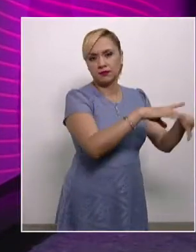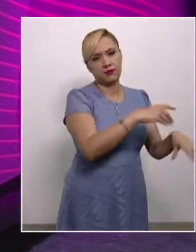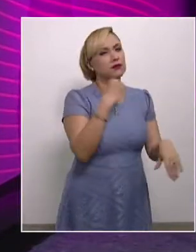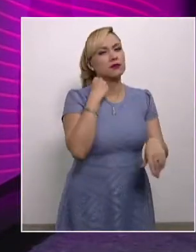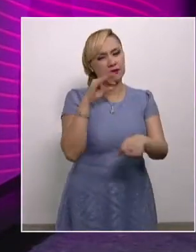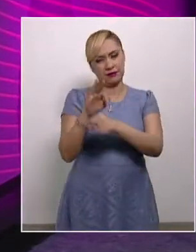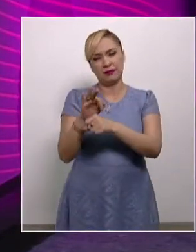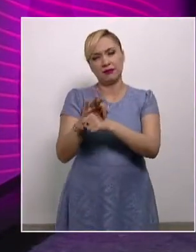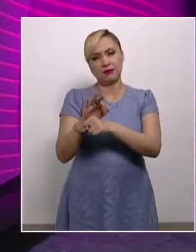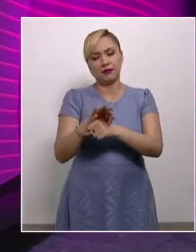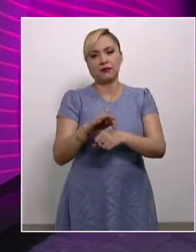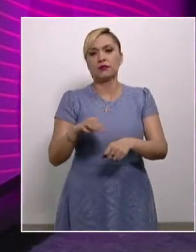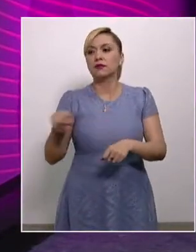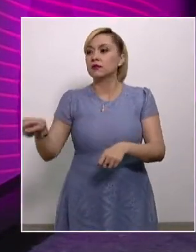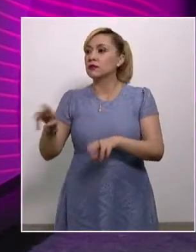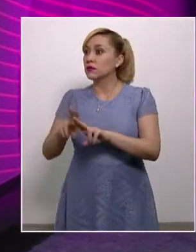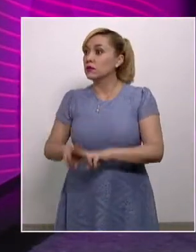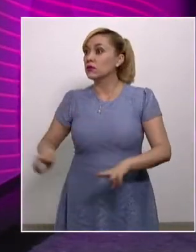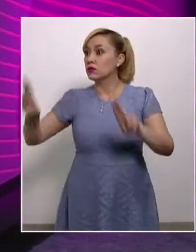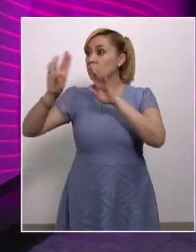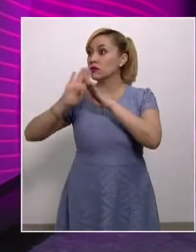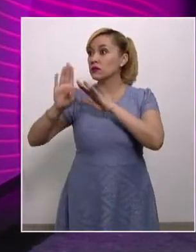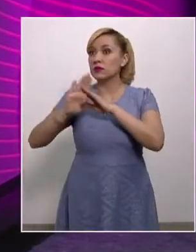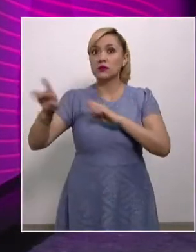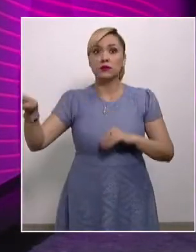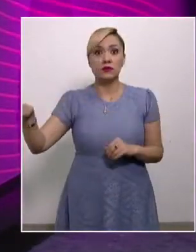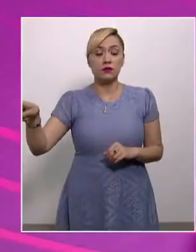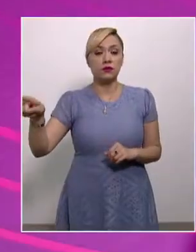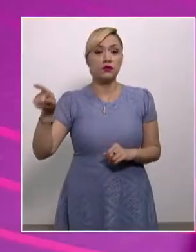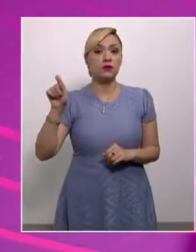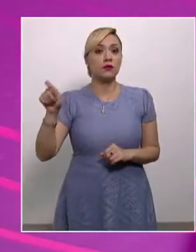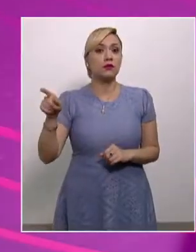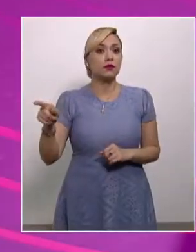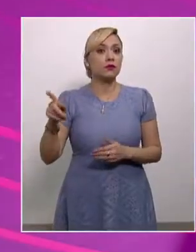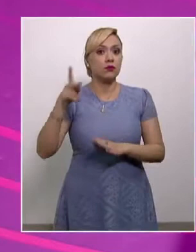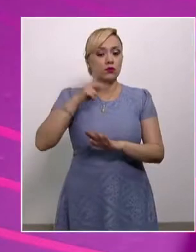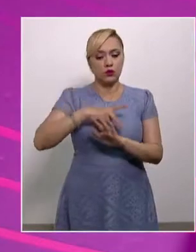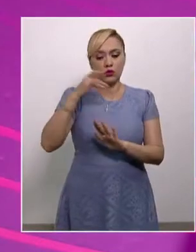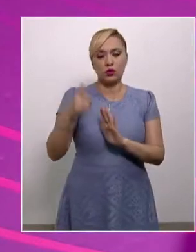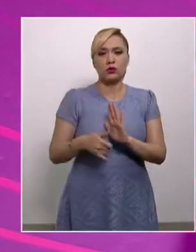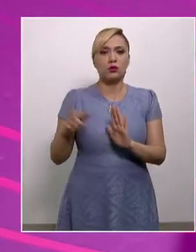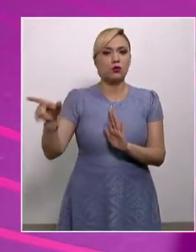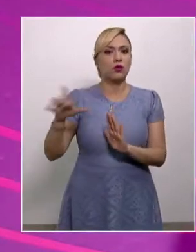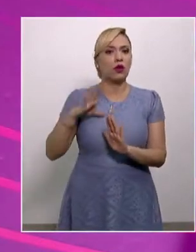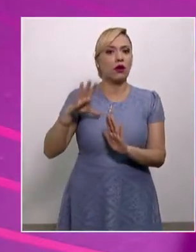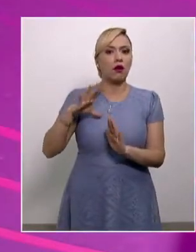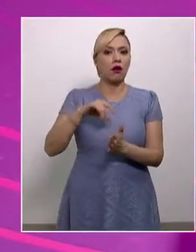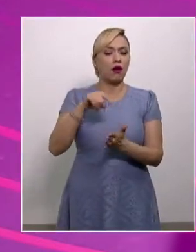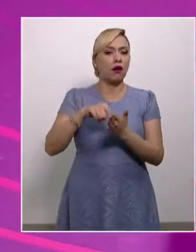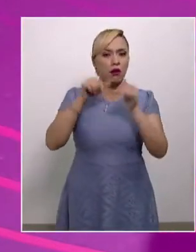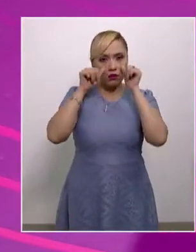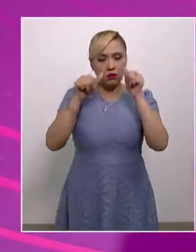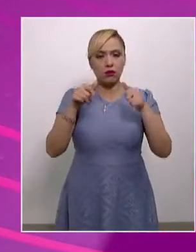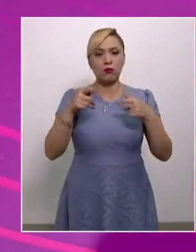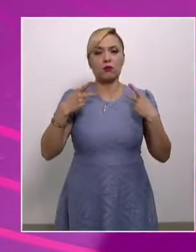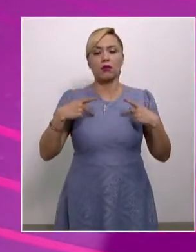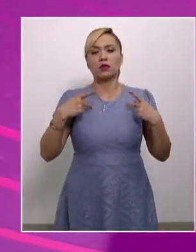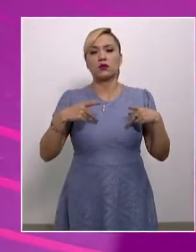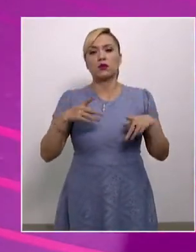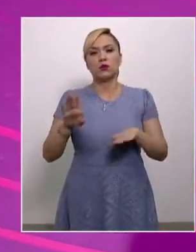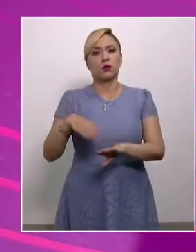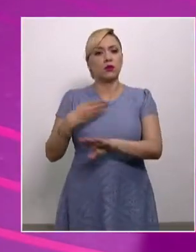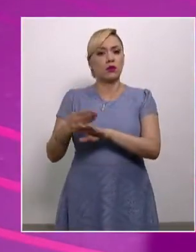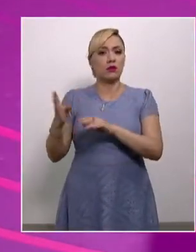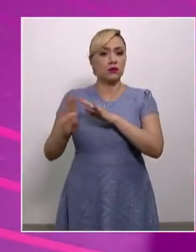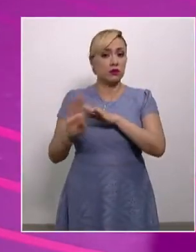apóyanos, ¿no? ACNUR, por ejemplo, nosotros tenemos como parte complementaria de nuestros proyectos un espacio específico para atención de víctimas, población